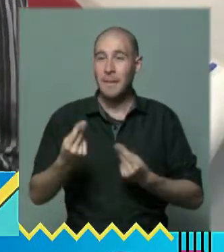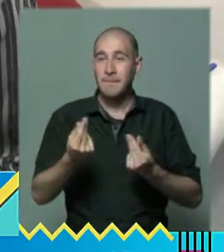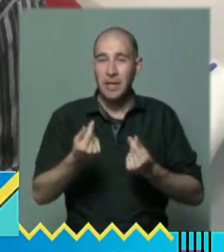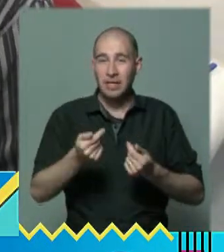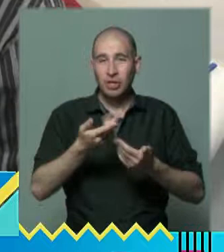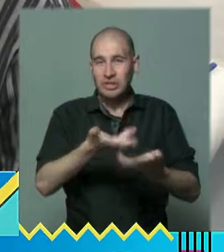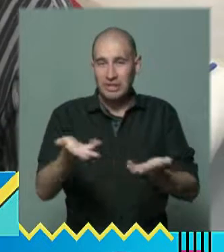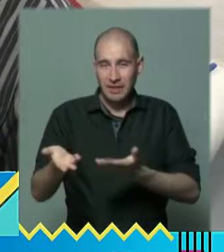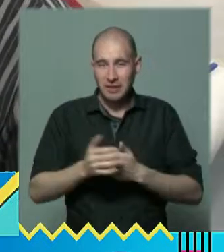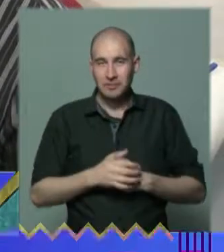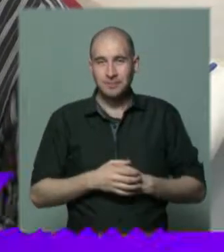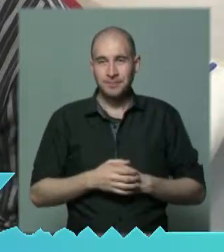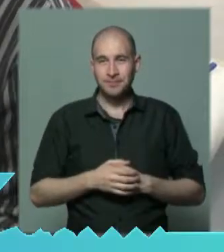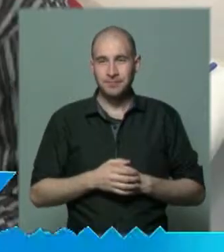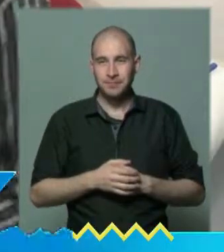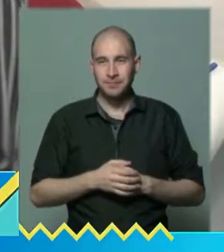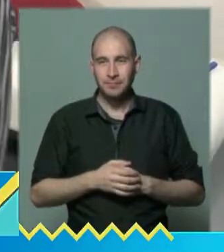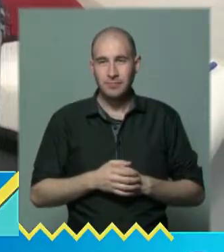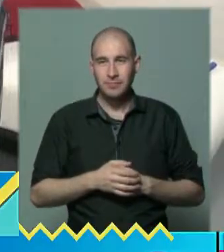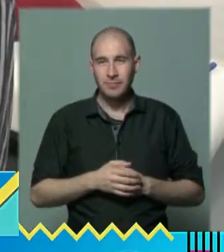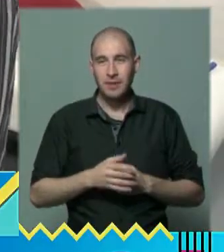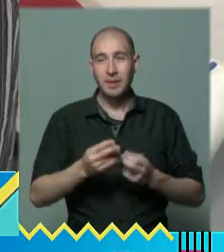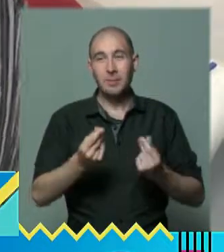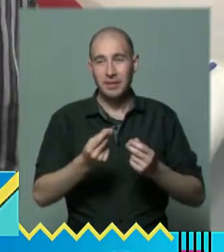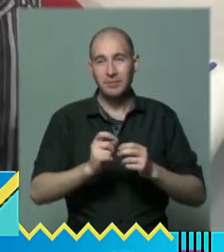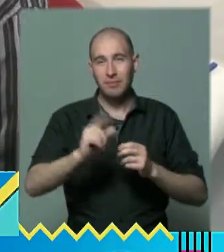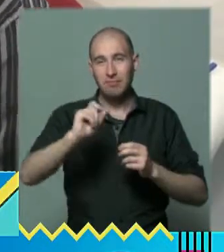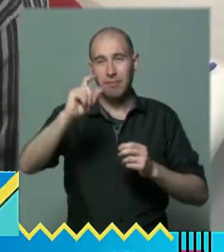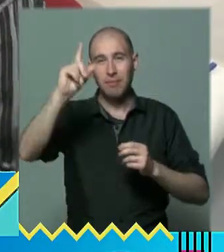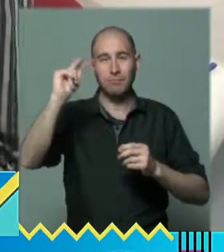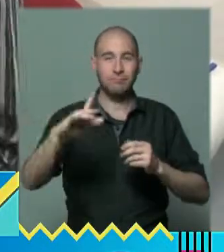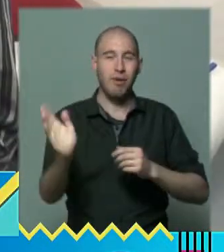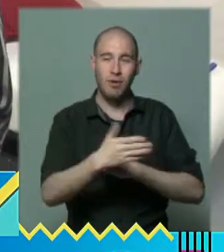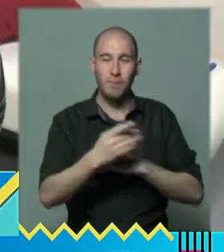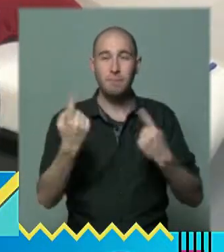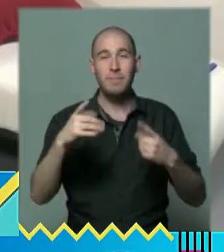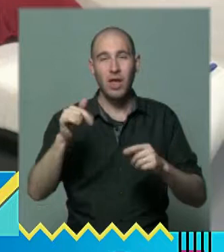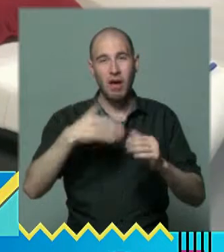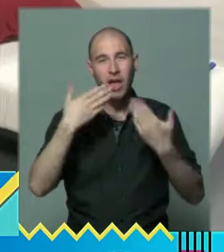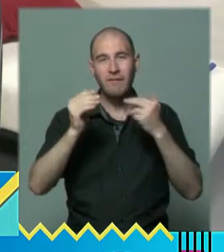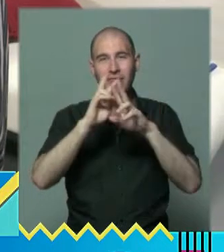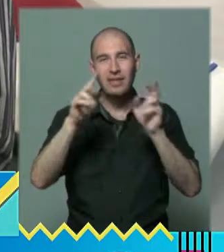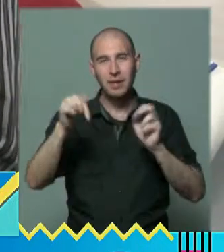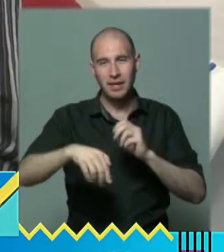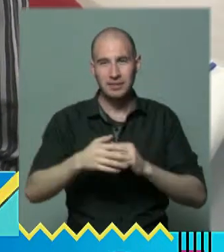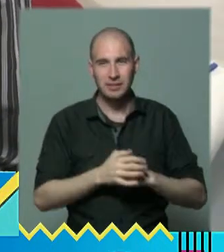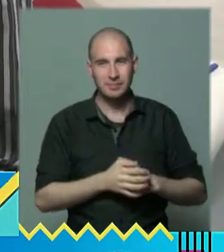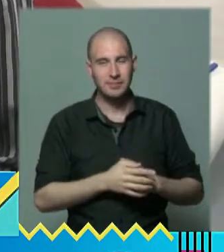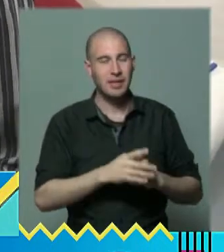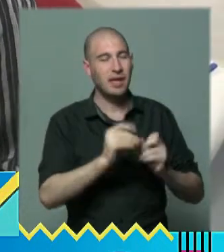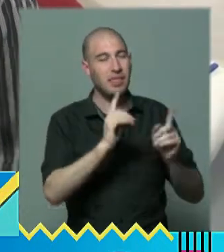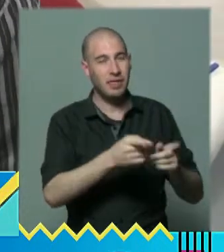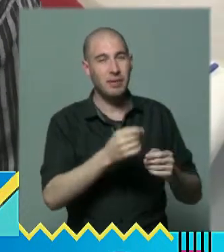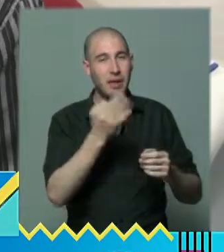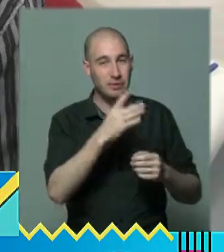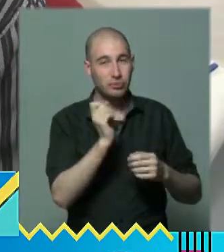tienen las tarifas y con el precio que va subiendo en todo, en realidad en general, pero hoy vamos a hablar justamente de este tema. Bueno, y el caso